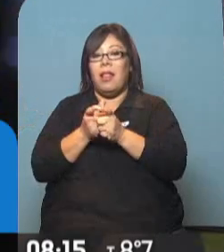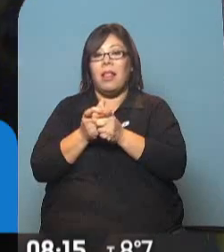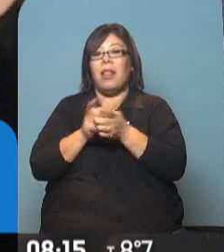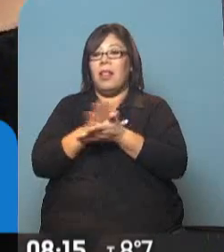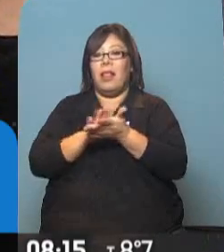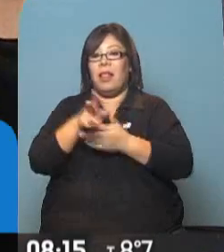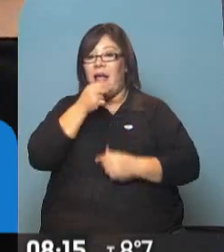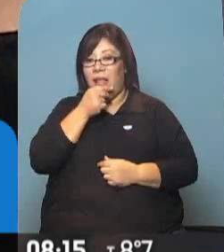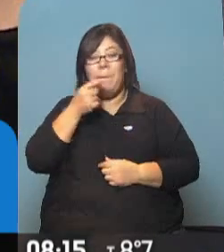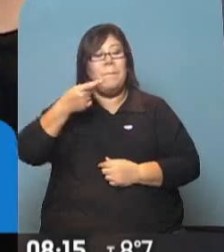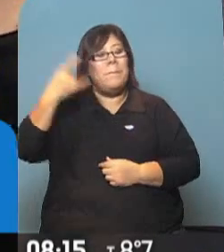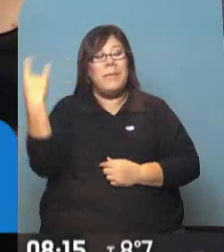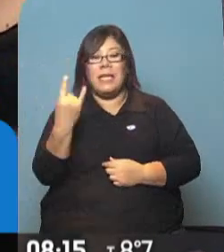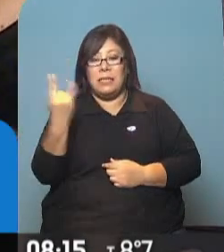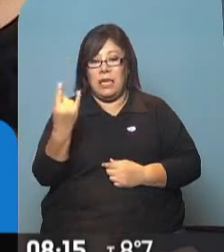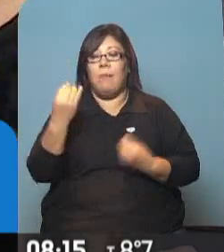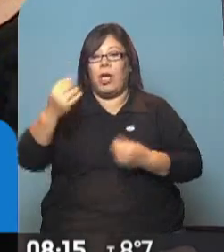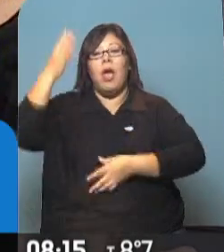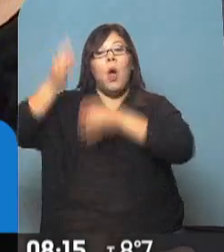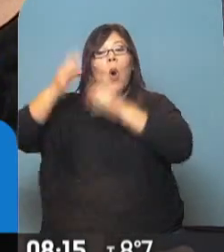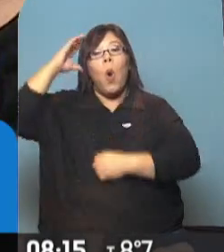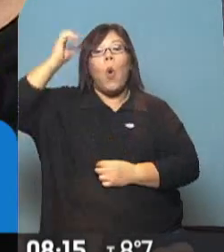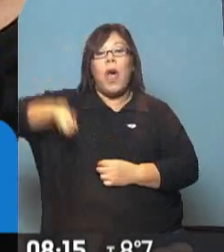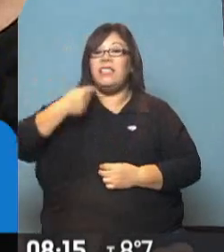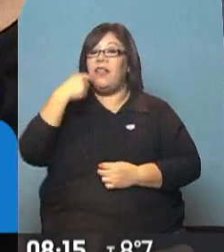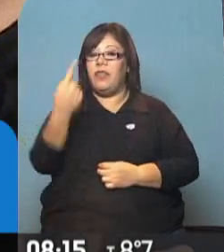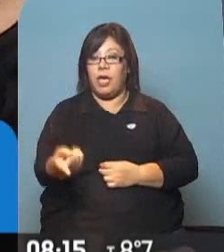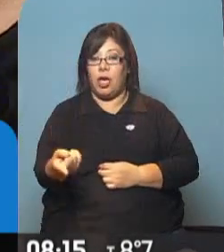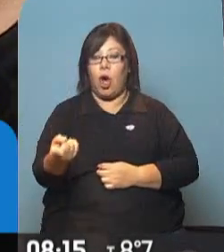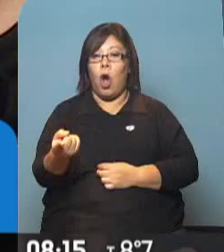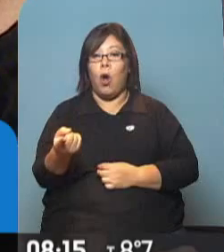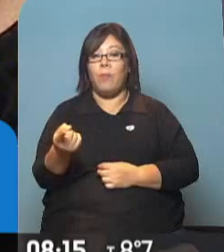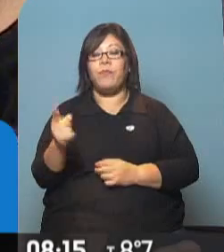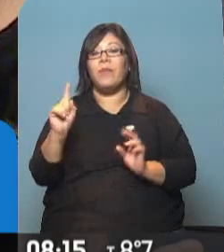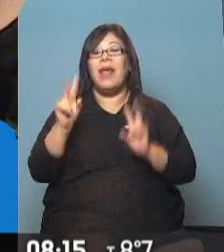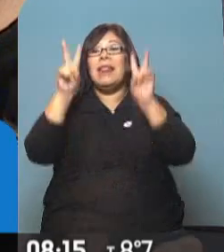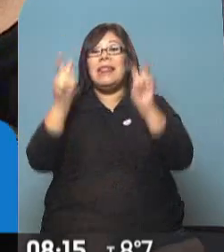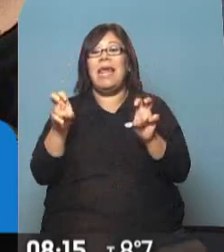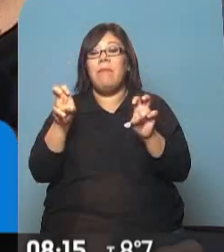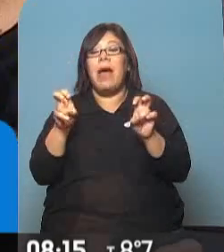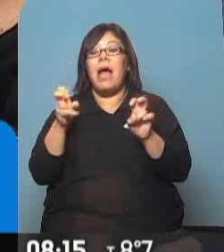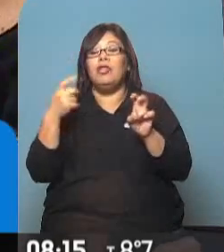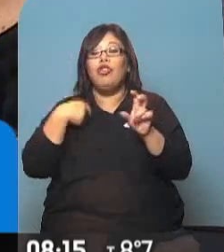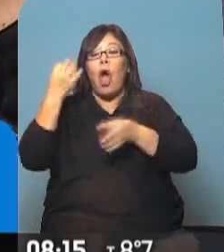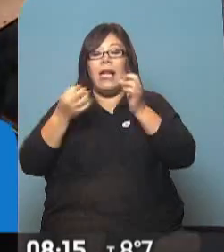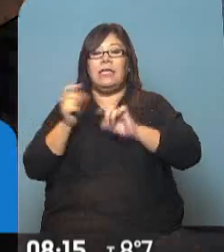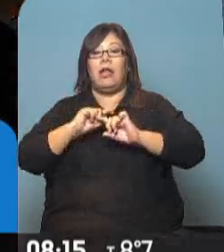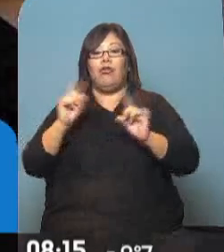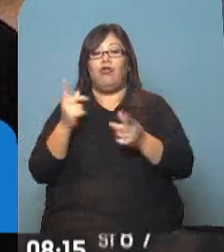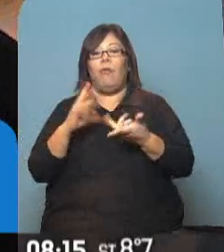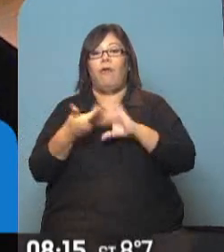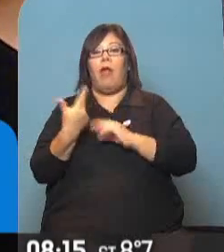le sacó la persona. Es mentira. La Corte lo que dijo, que tiene potestad, es no voy a tomar el tema, no lo voy a tratar. Y lo que hizo es no